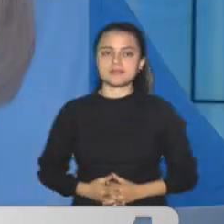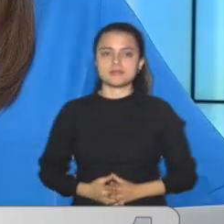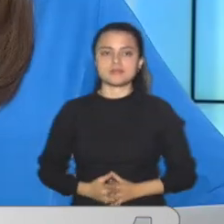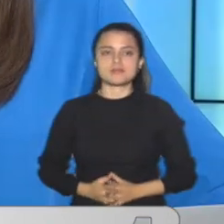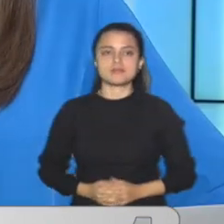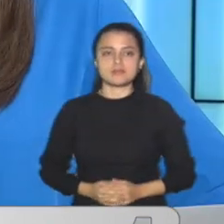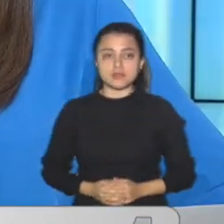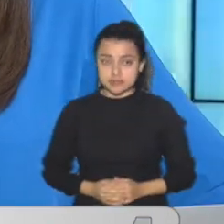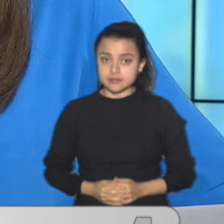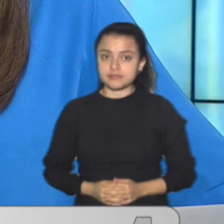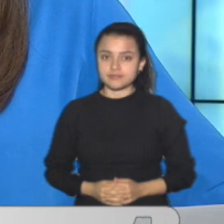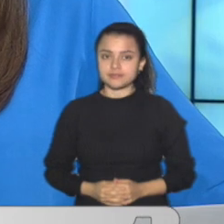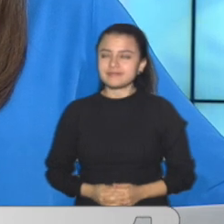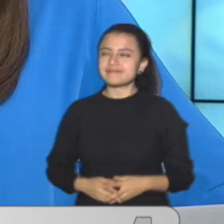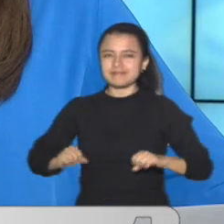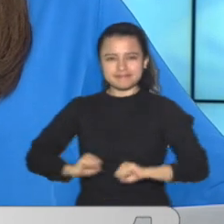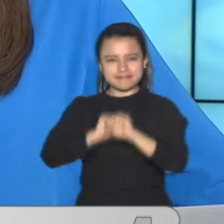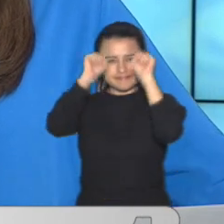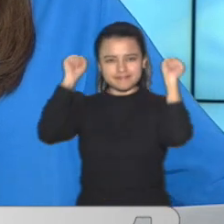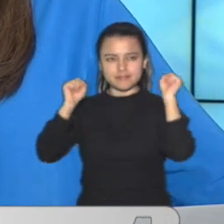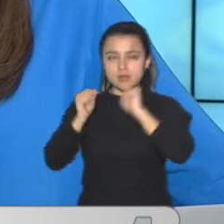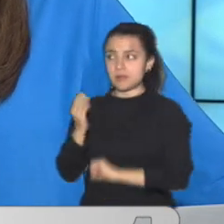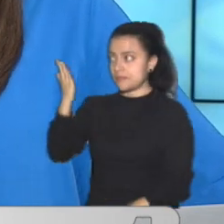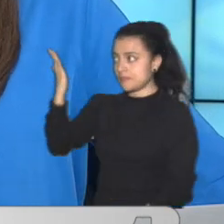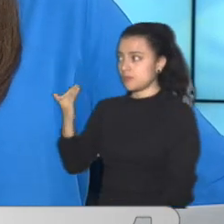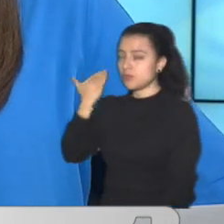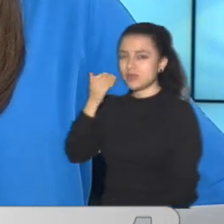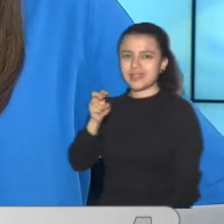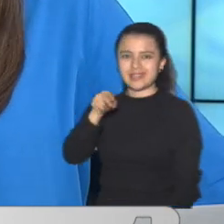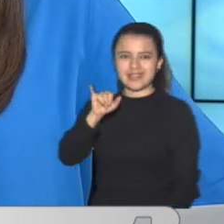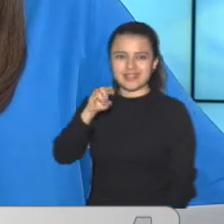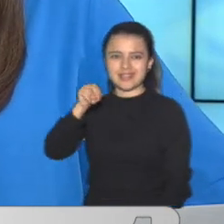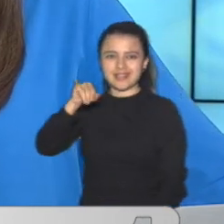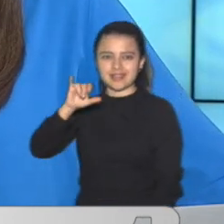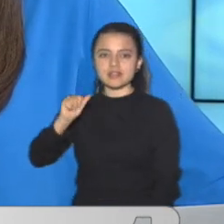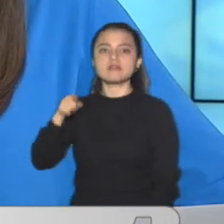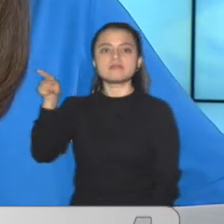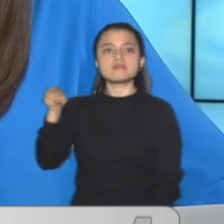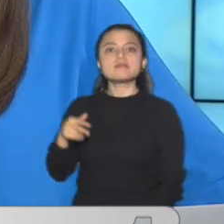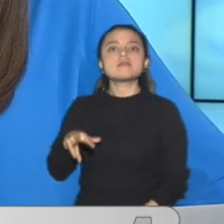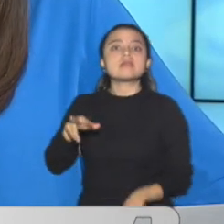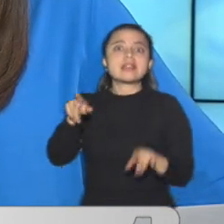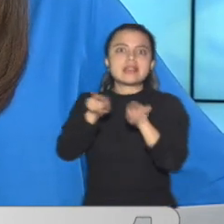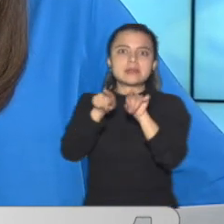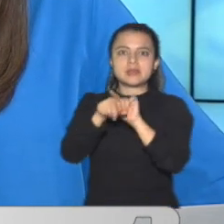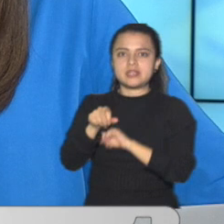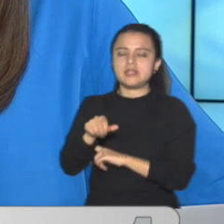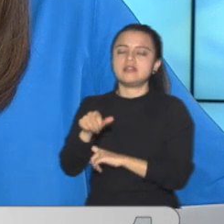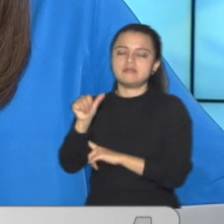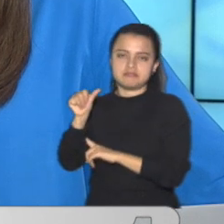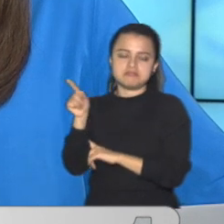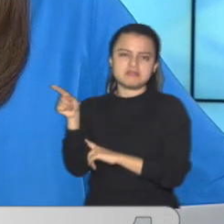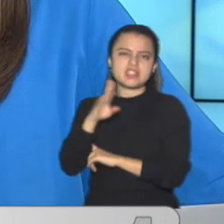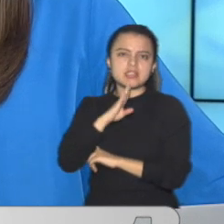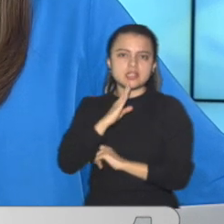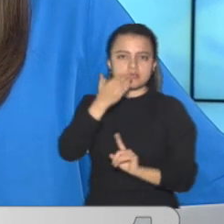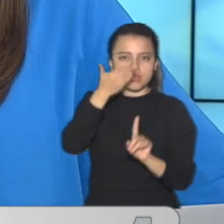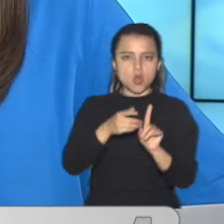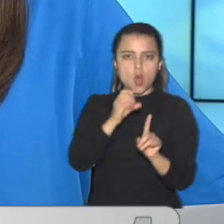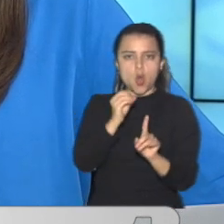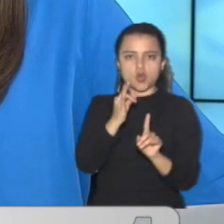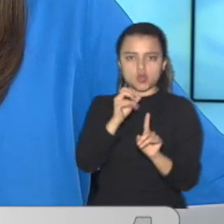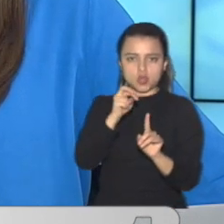y esta mañana extraditaron a los eeuu a nini johana úsuga alias la negra hermana de alias otoniel según las